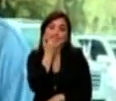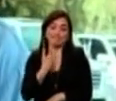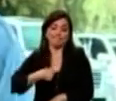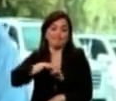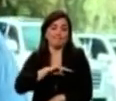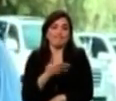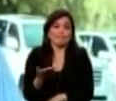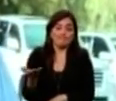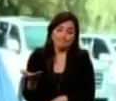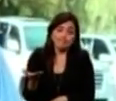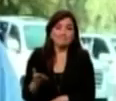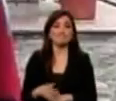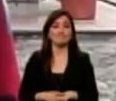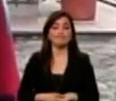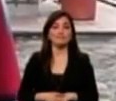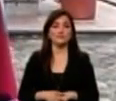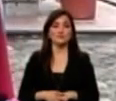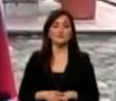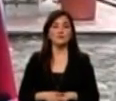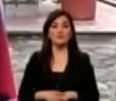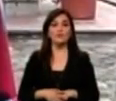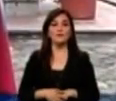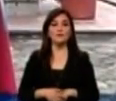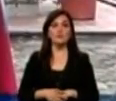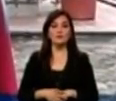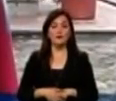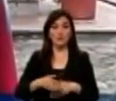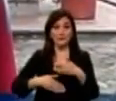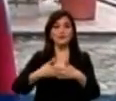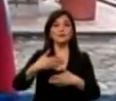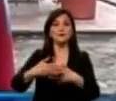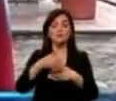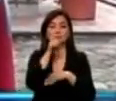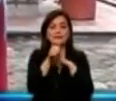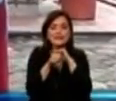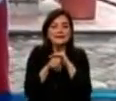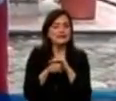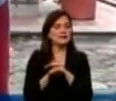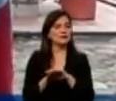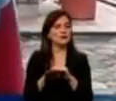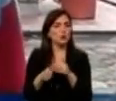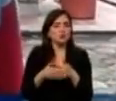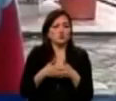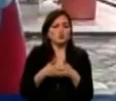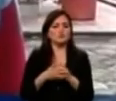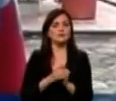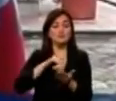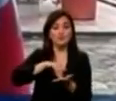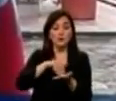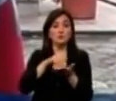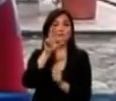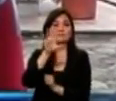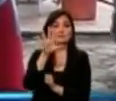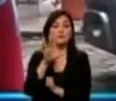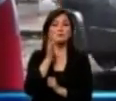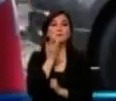necesariamente virtudes de la oposición. Bien, así transcurre esta cita a puerta cerrada y con hermetismo. Los miembros de Alianza